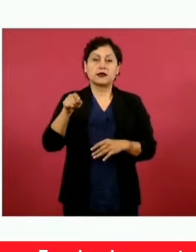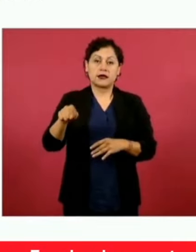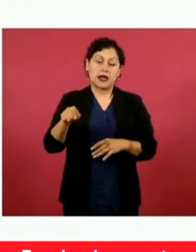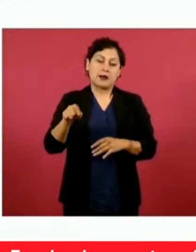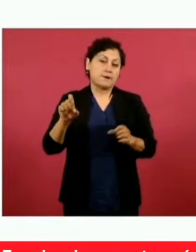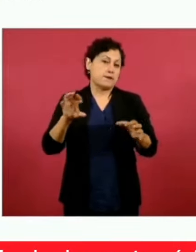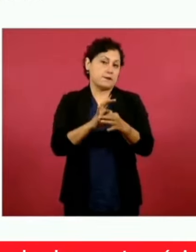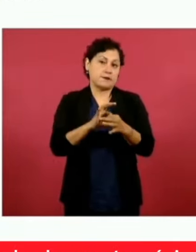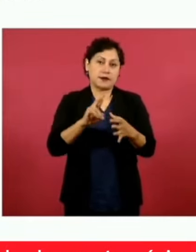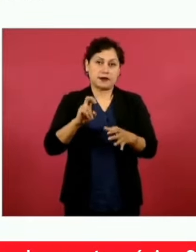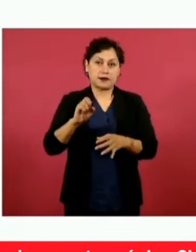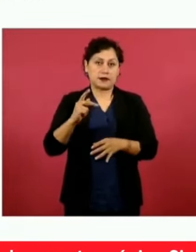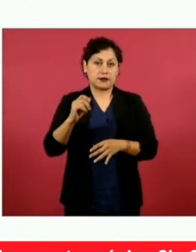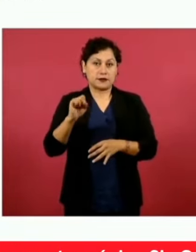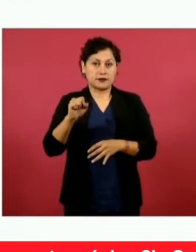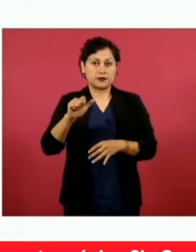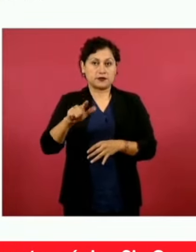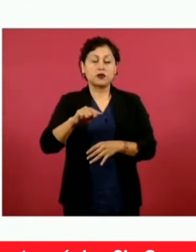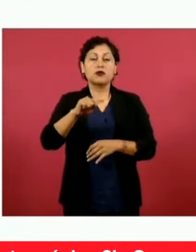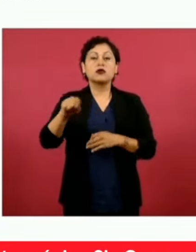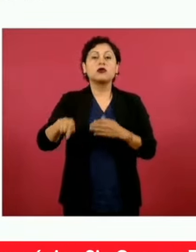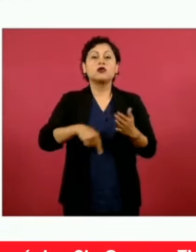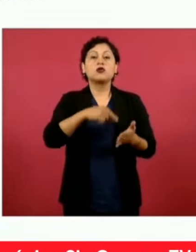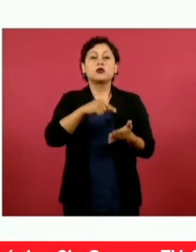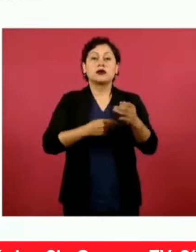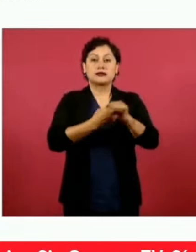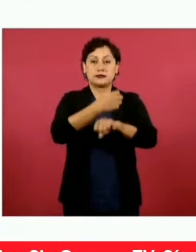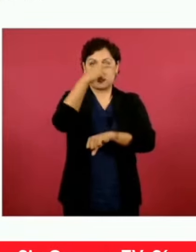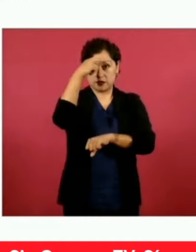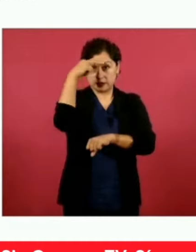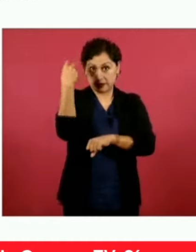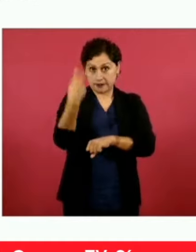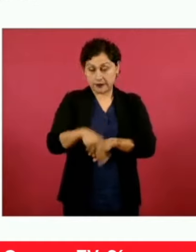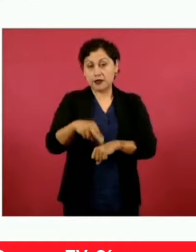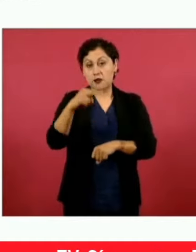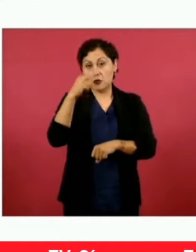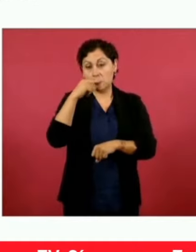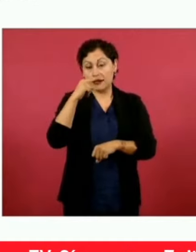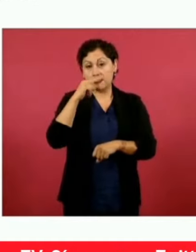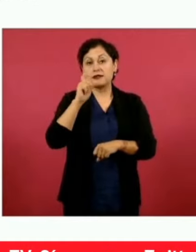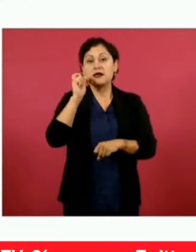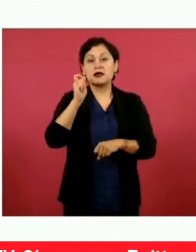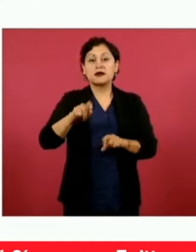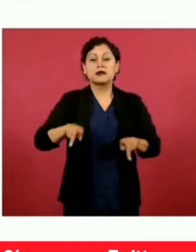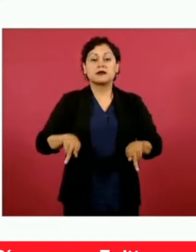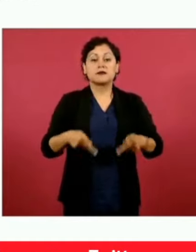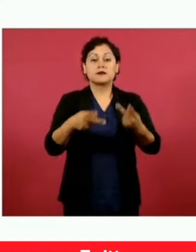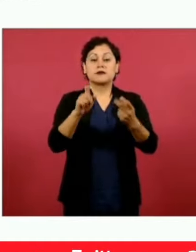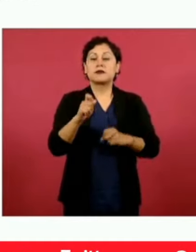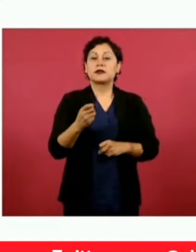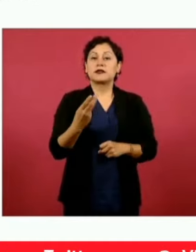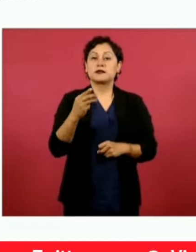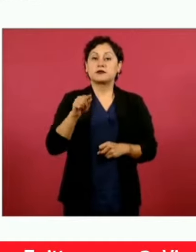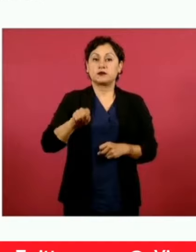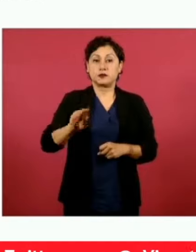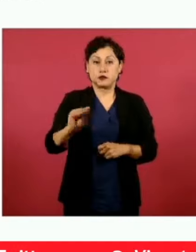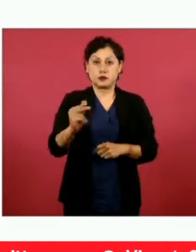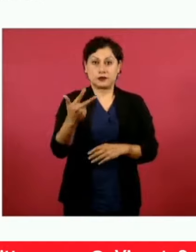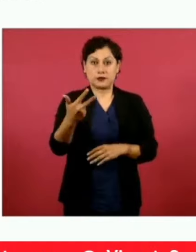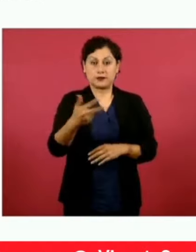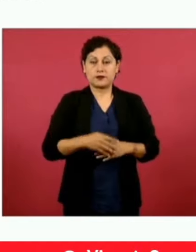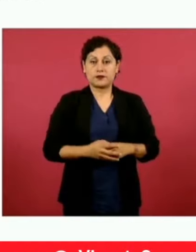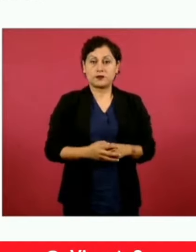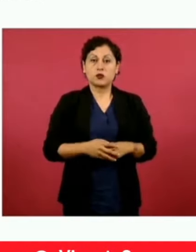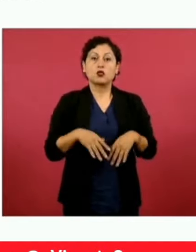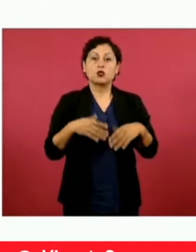Repsol, en Nezahualcóyotl, Estado de México, el litro de diésel en 23 pesos con 98 centavos,